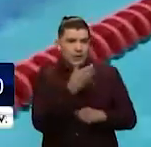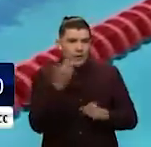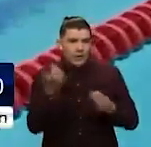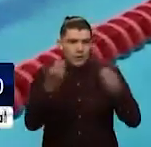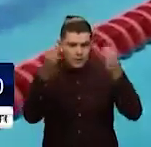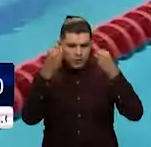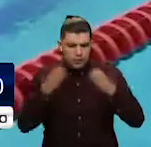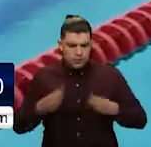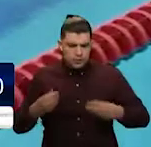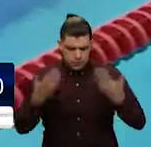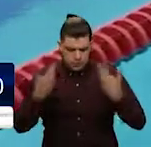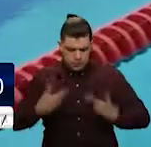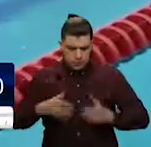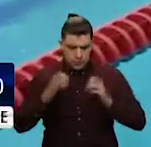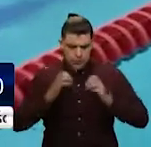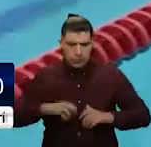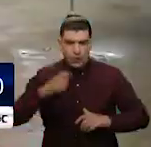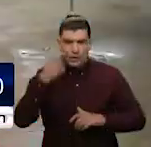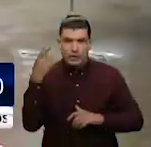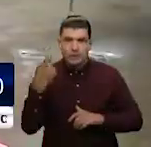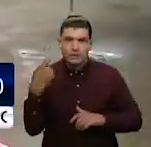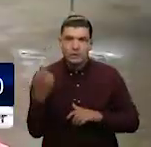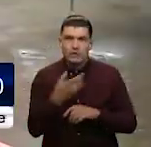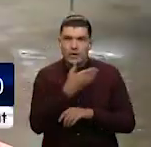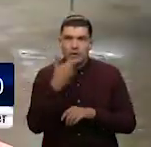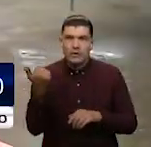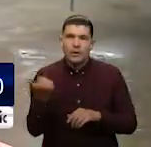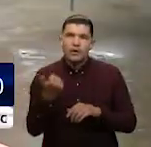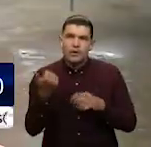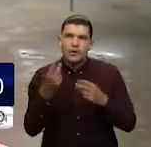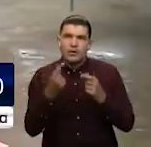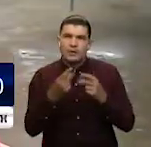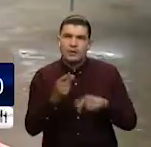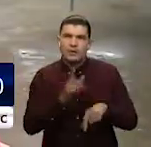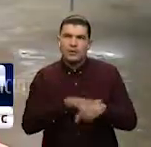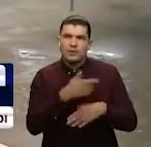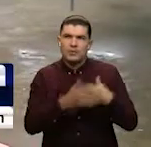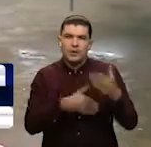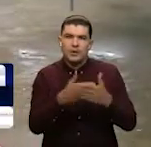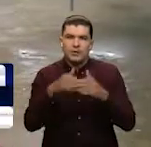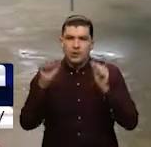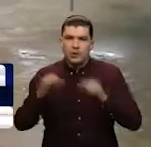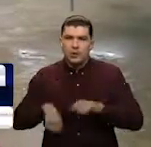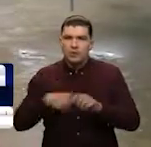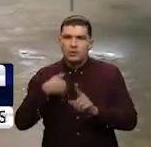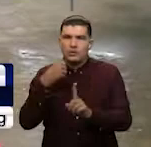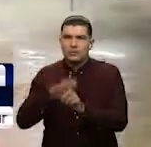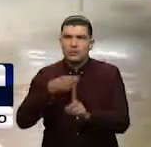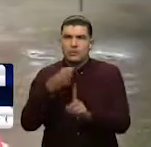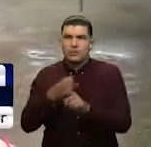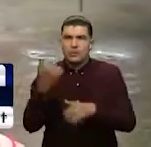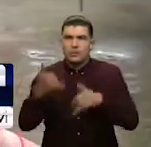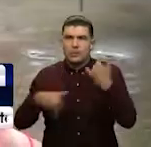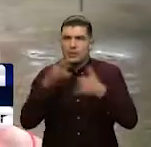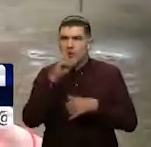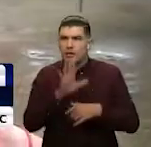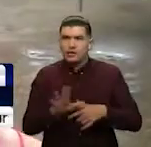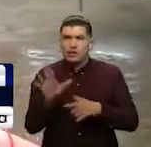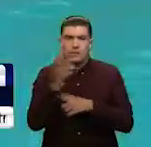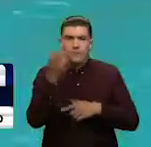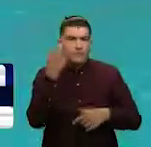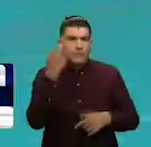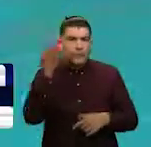las medallas tratar de lograr buenos tiempos bajar mis tiempos a tratar de clasificar a esos juegos nacionales últimamente